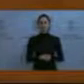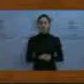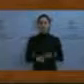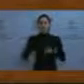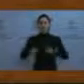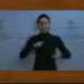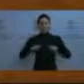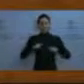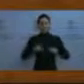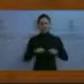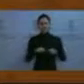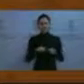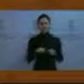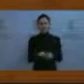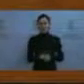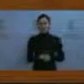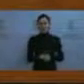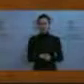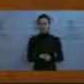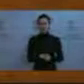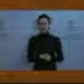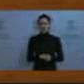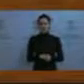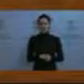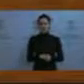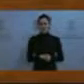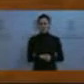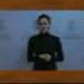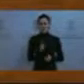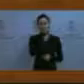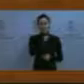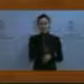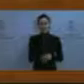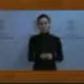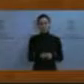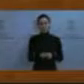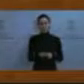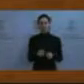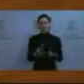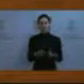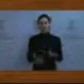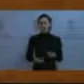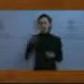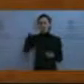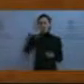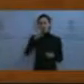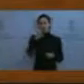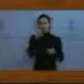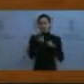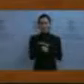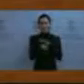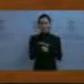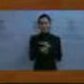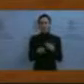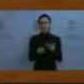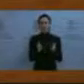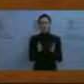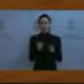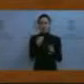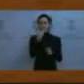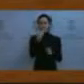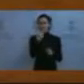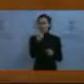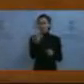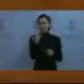dirección o la gerencia del último director gerente. Y es importante saber si esta gestión se llevó a cabo de alguna manera